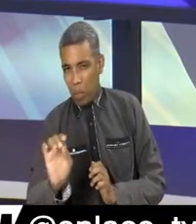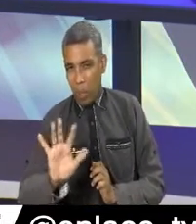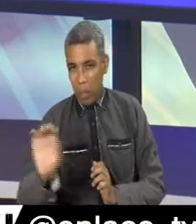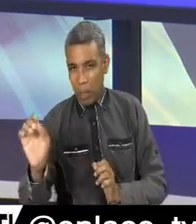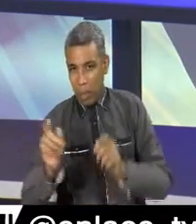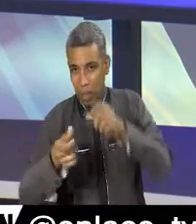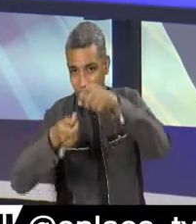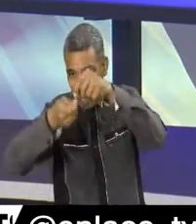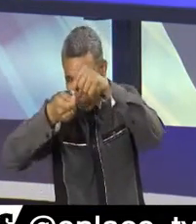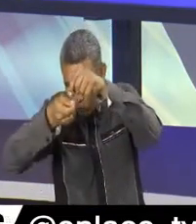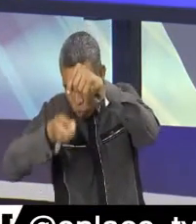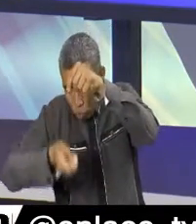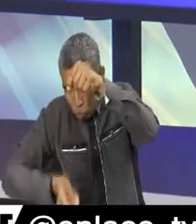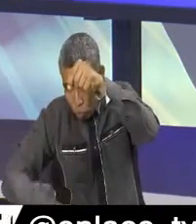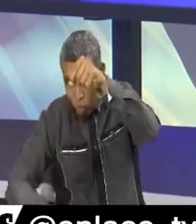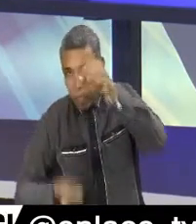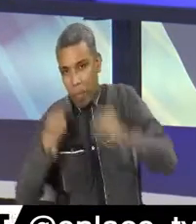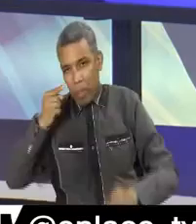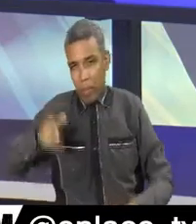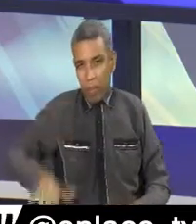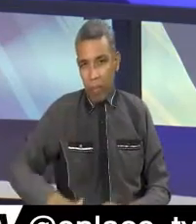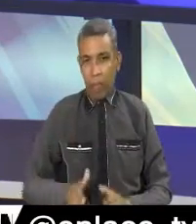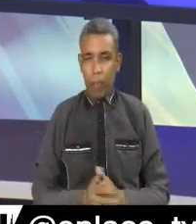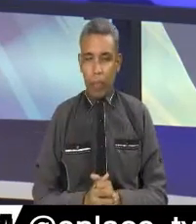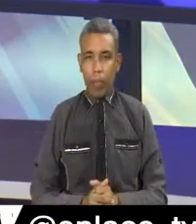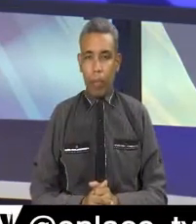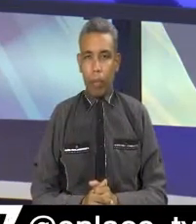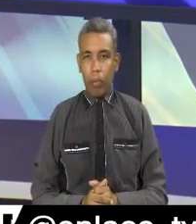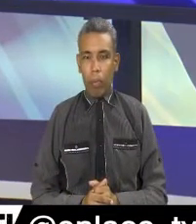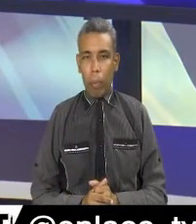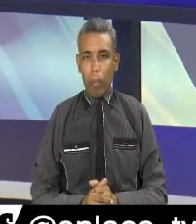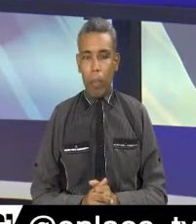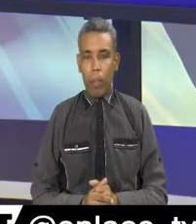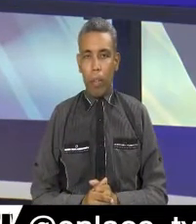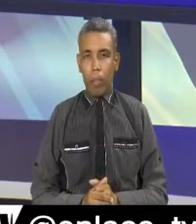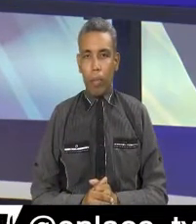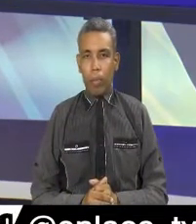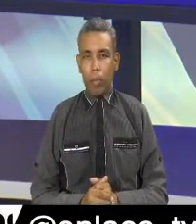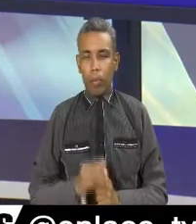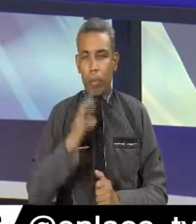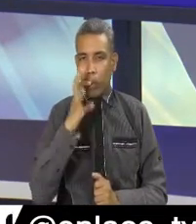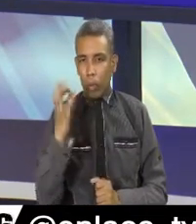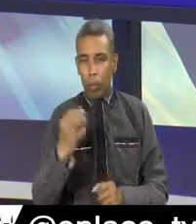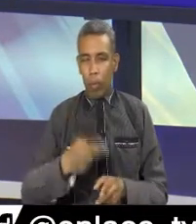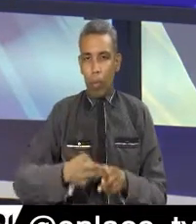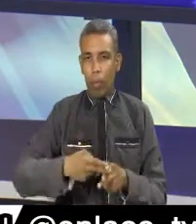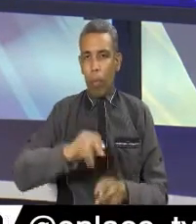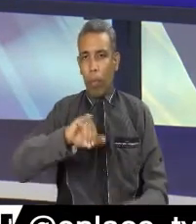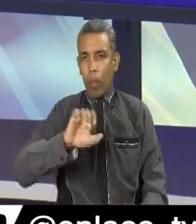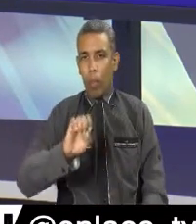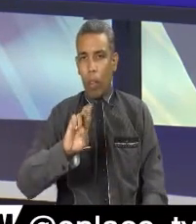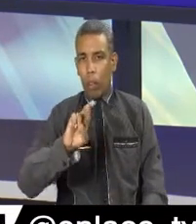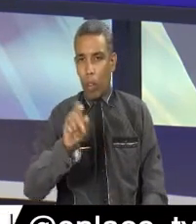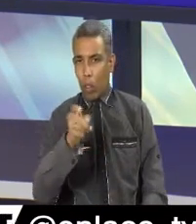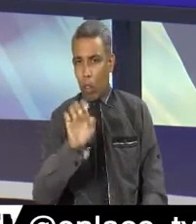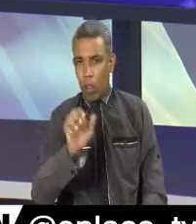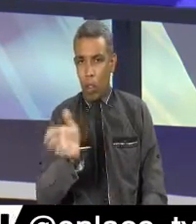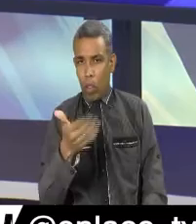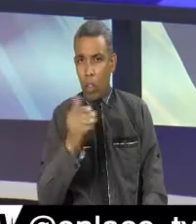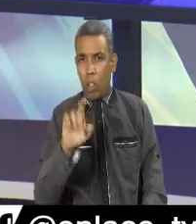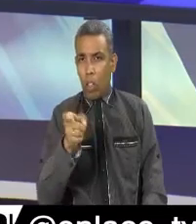ex defensor del pueblo Magdalena Medio, Jorge Gómez Lizarazo, asegura que restitución de tierras afecta el proceso de